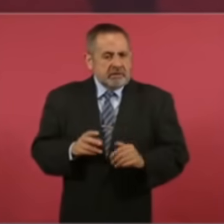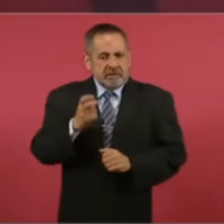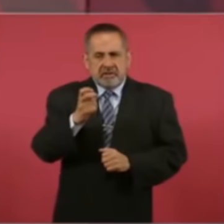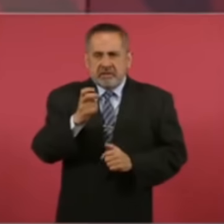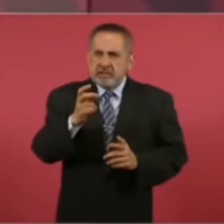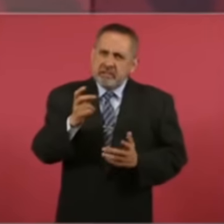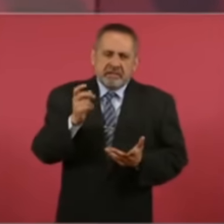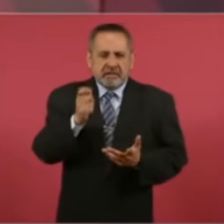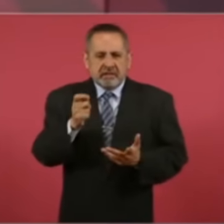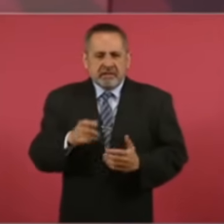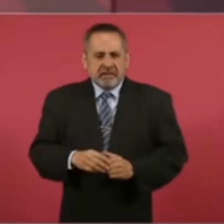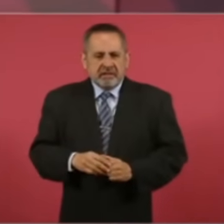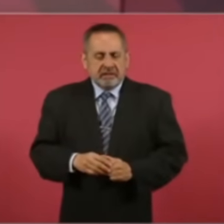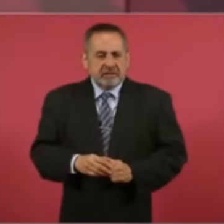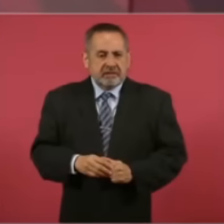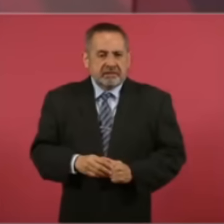se